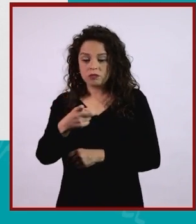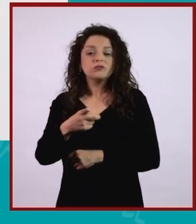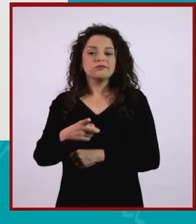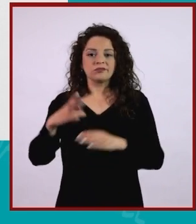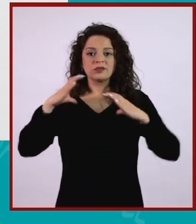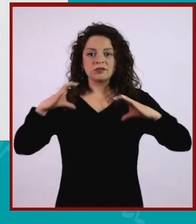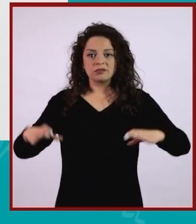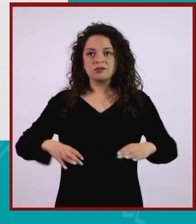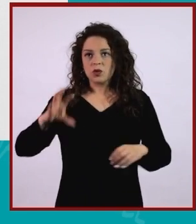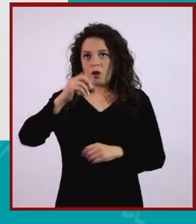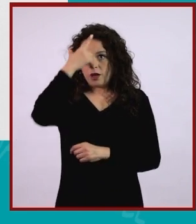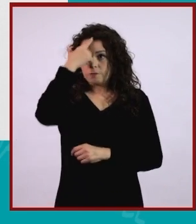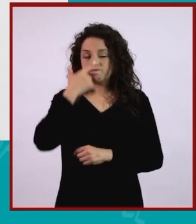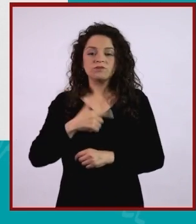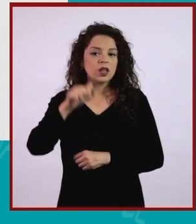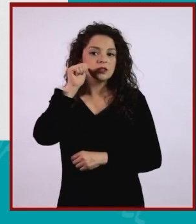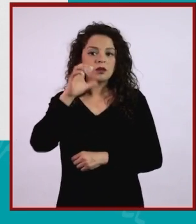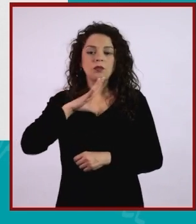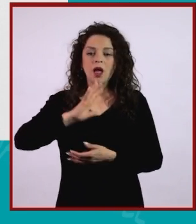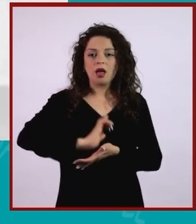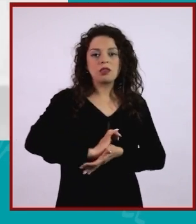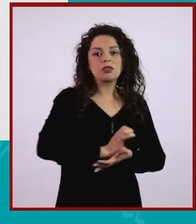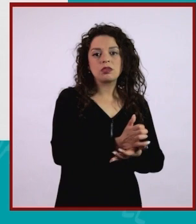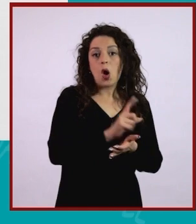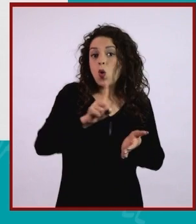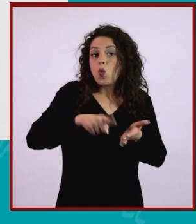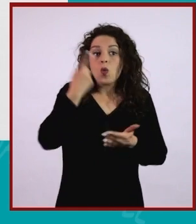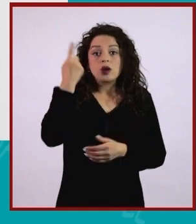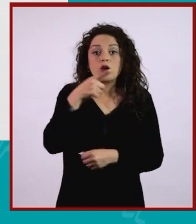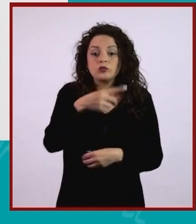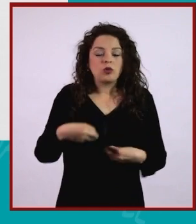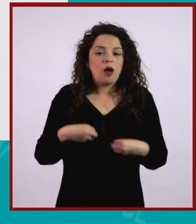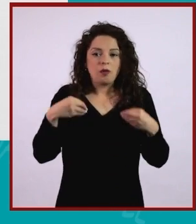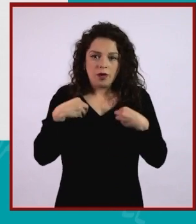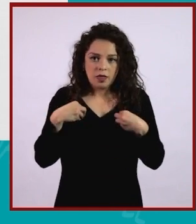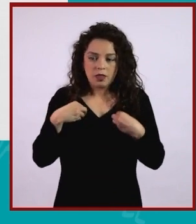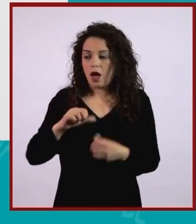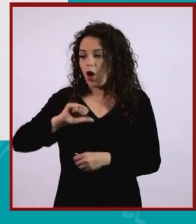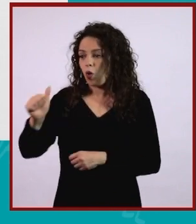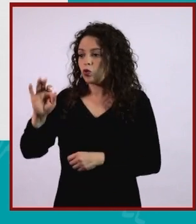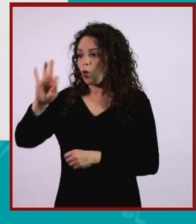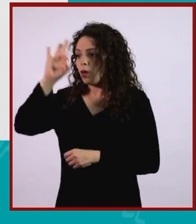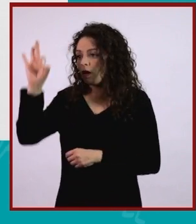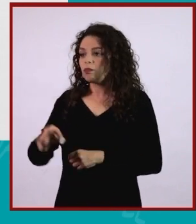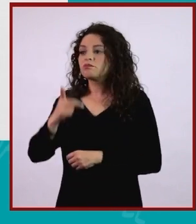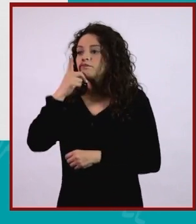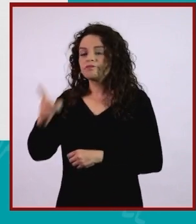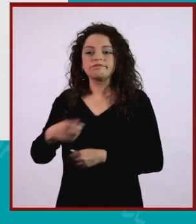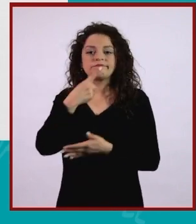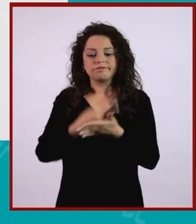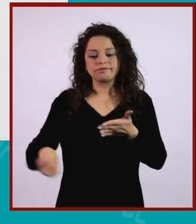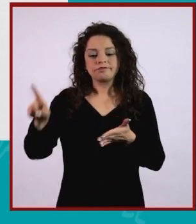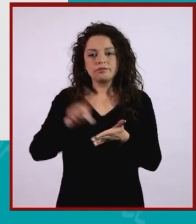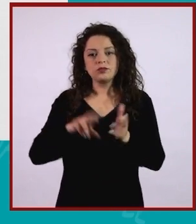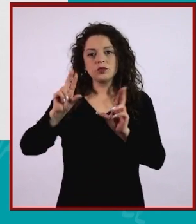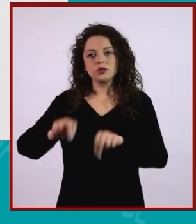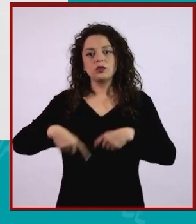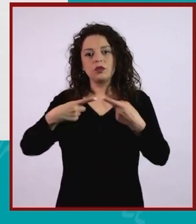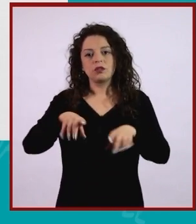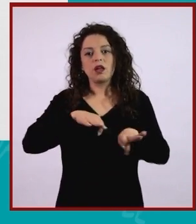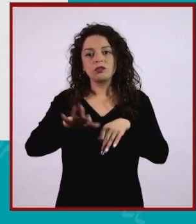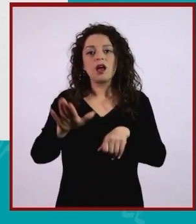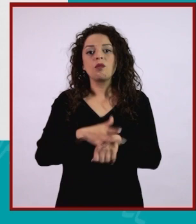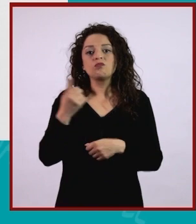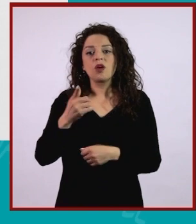discriminados por su apariencia física al menos una vez en su vida, y un 40% considera que han sido rechazados al solicitar un empleo